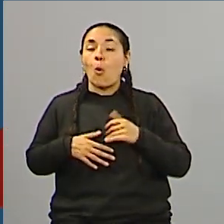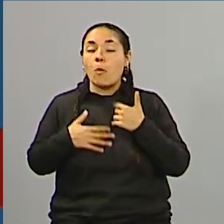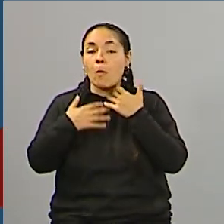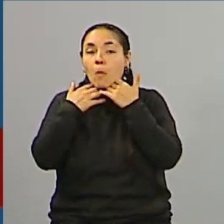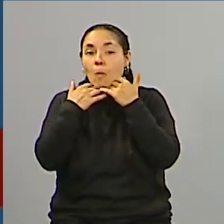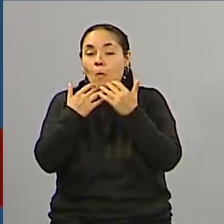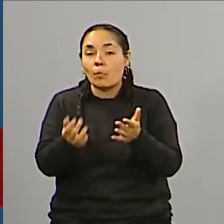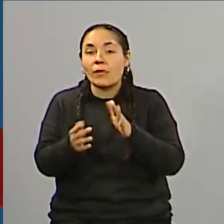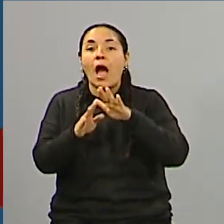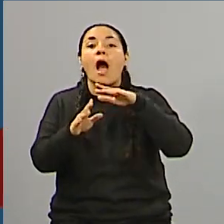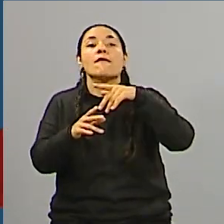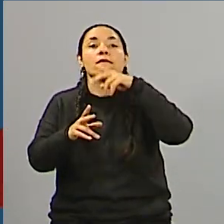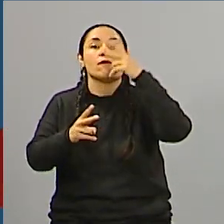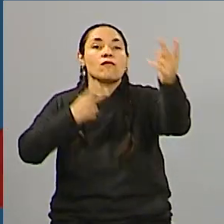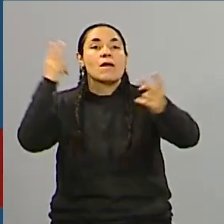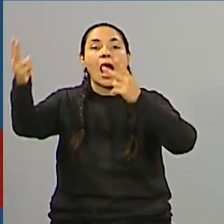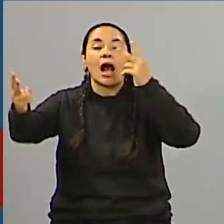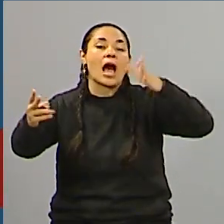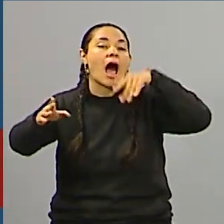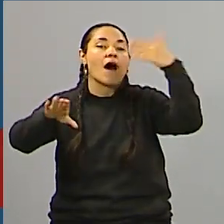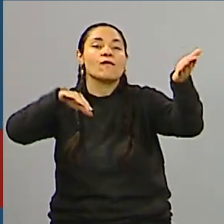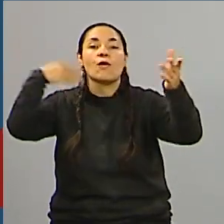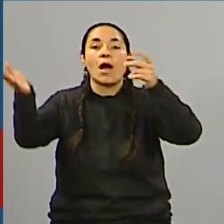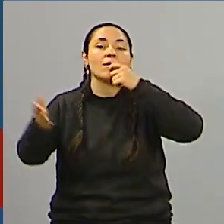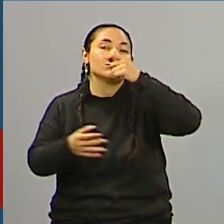sí hacer un acompañamiento y una